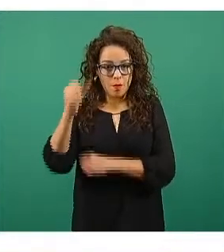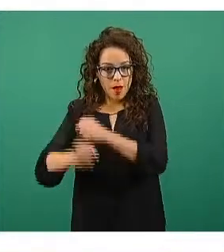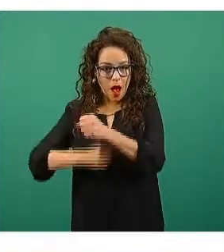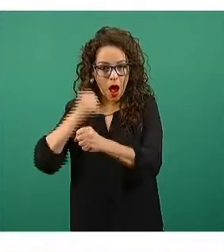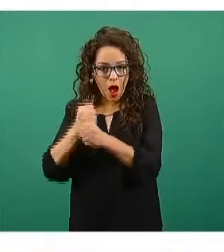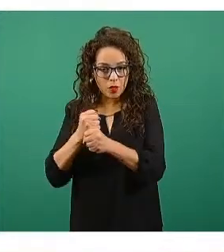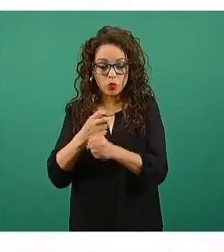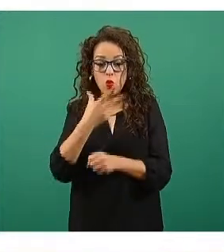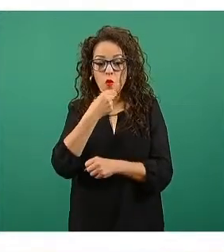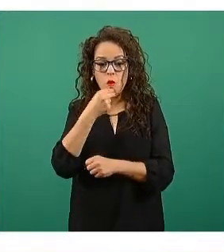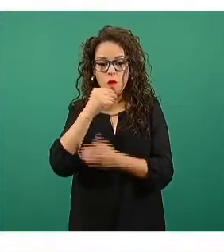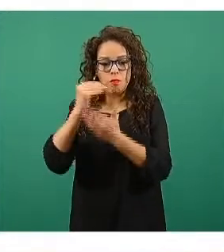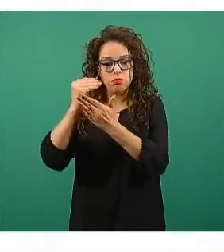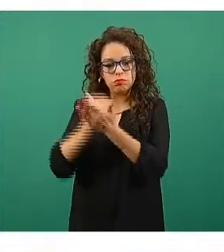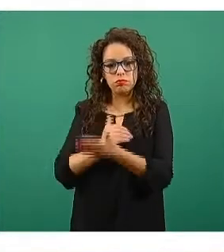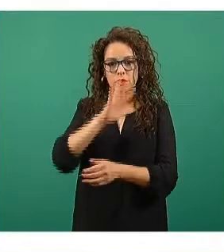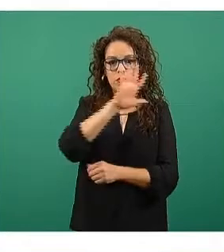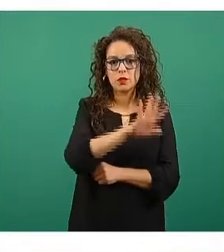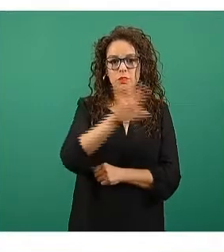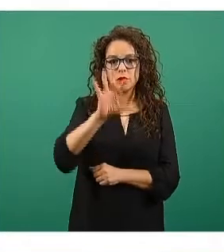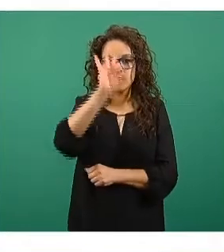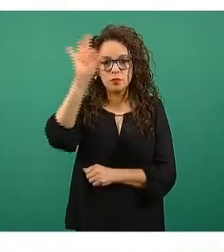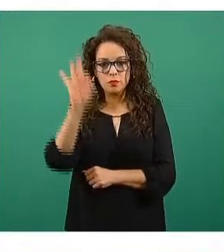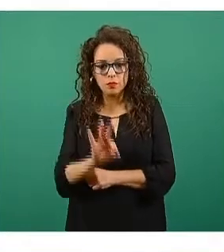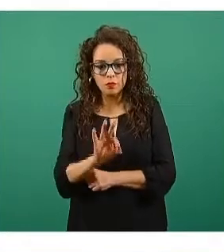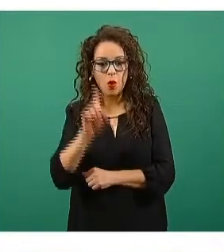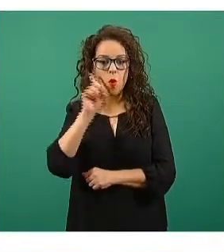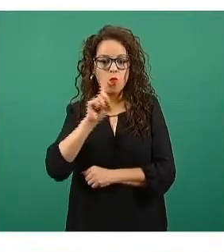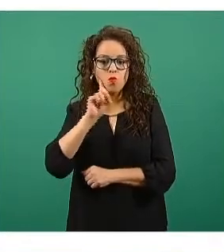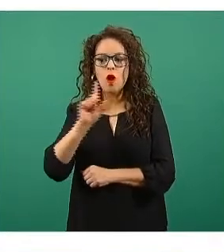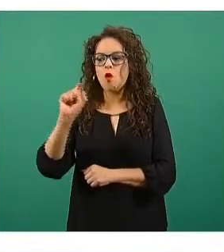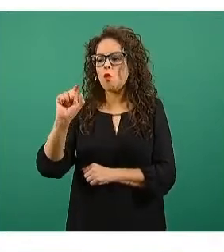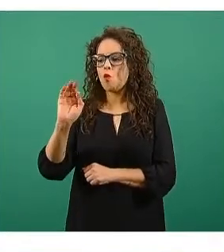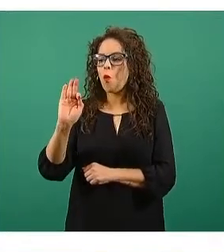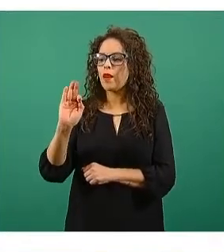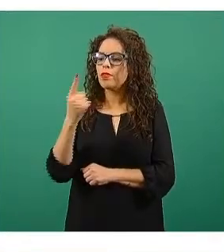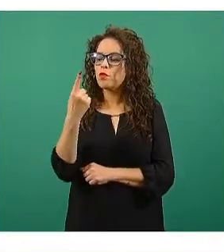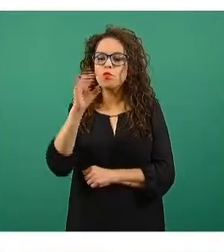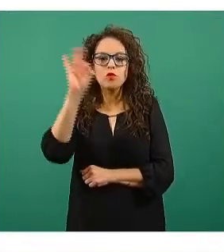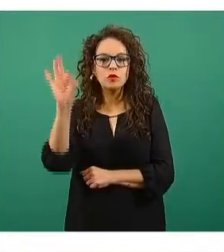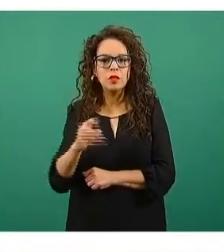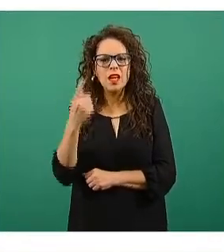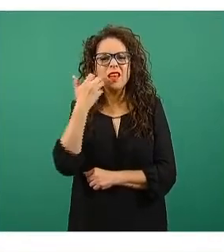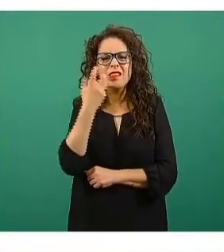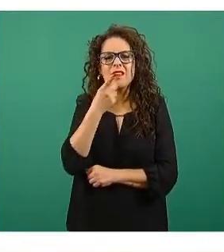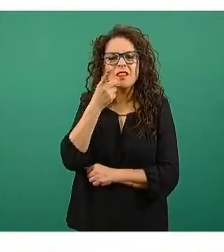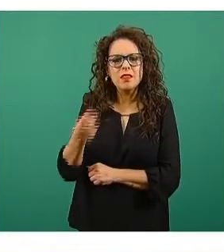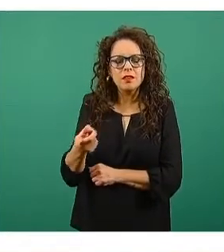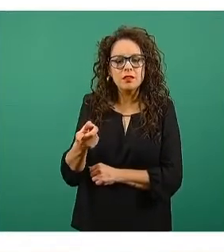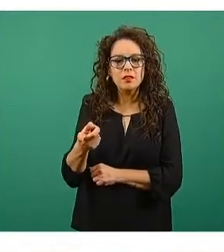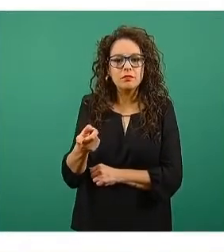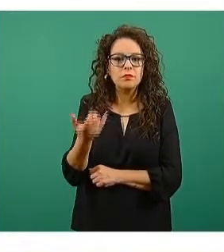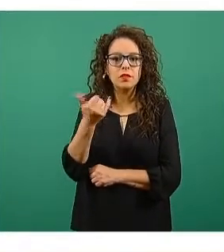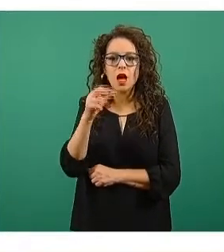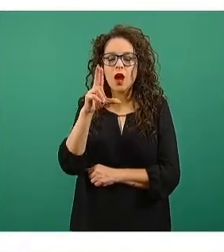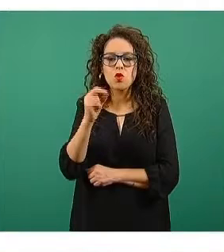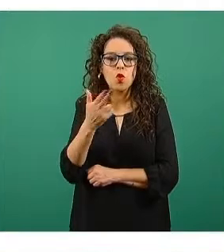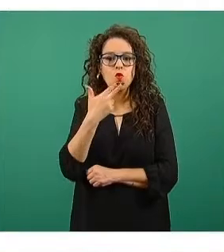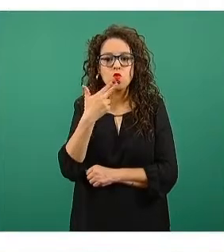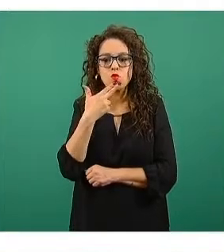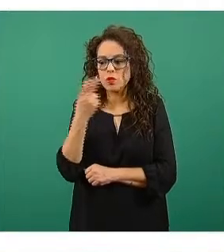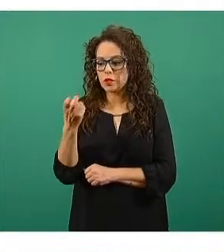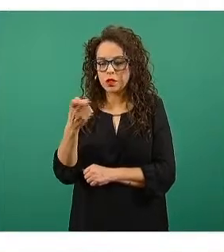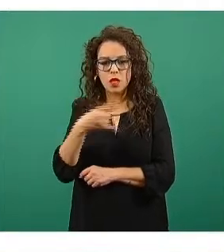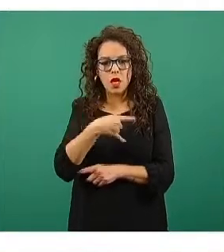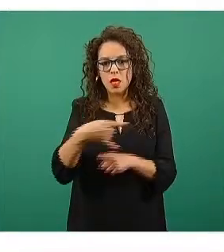hombres baja a un 55% y en mujeres 41%. Significa que dejamos de usar estos